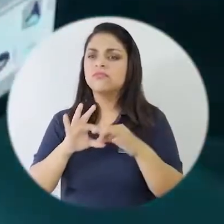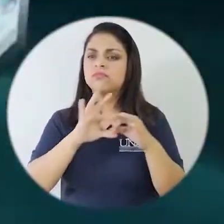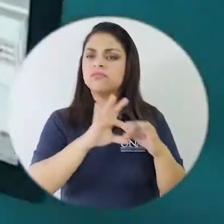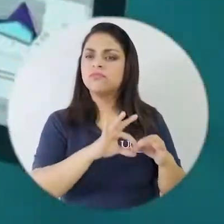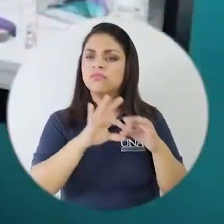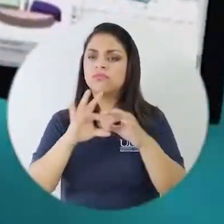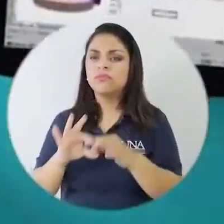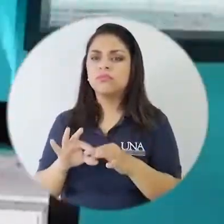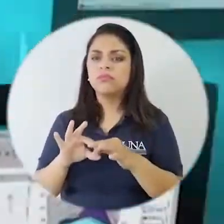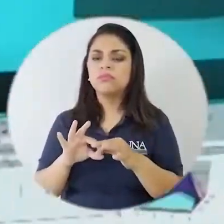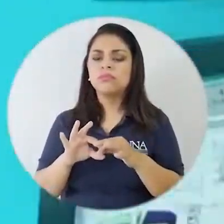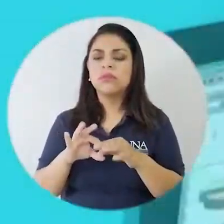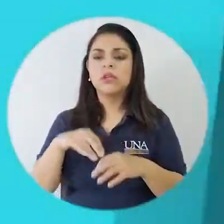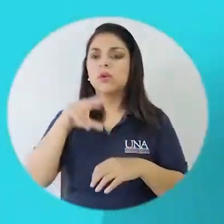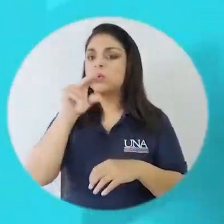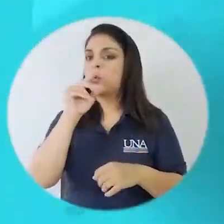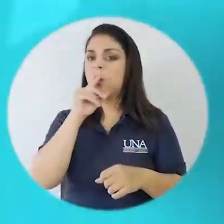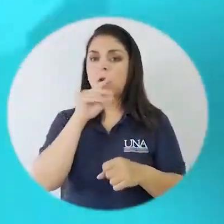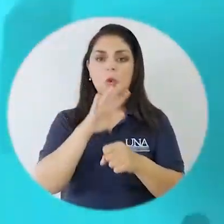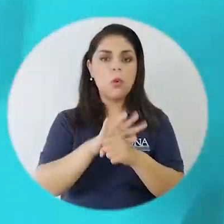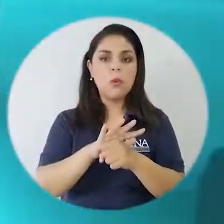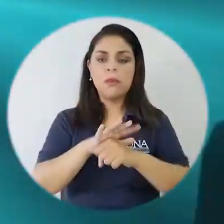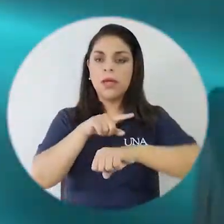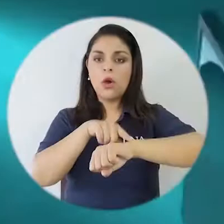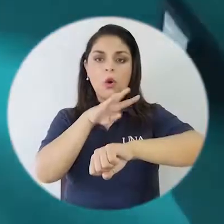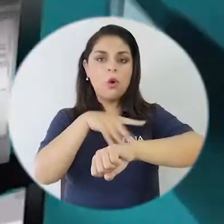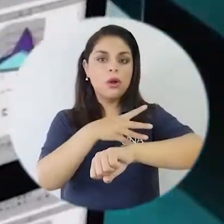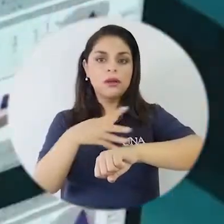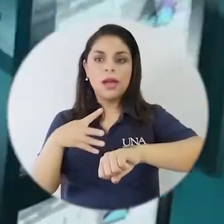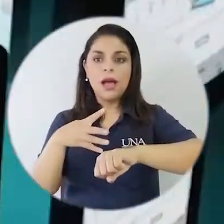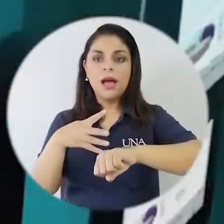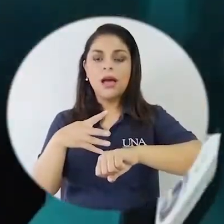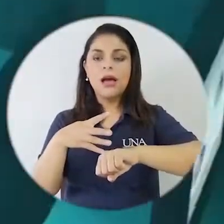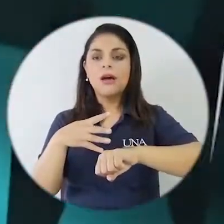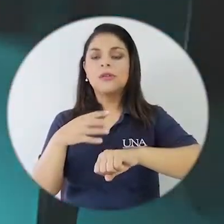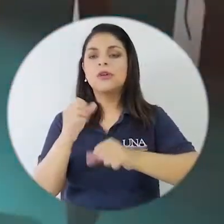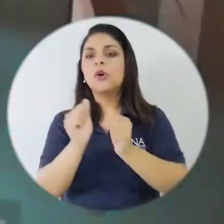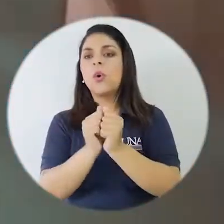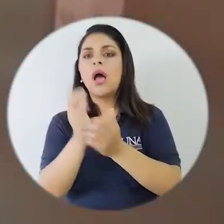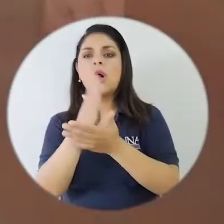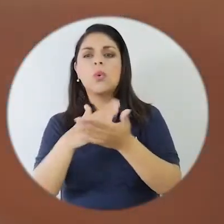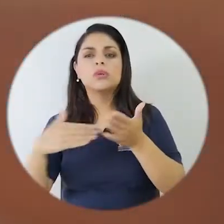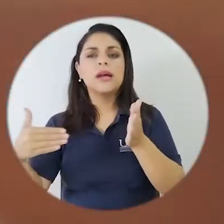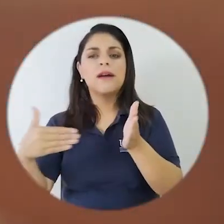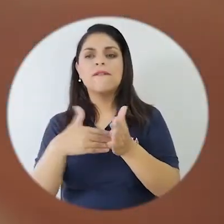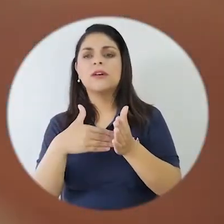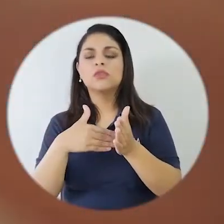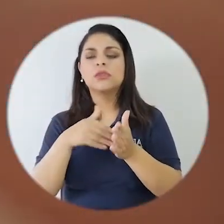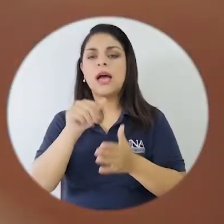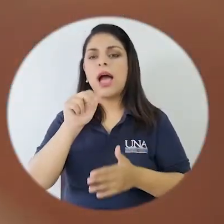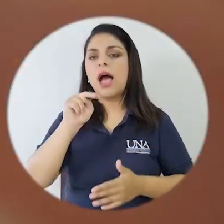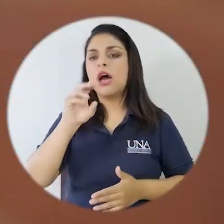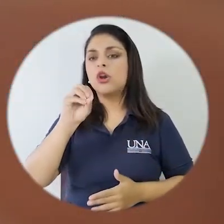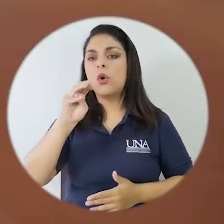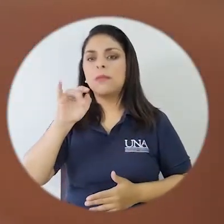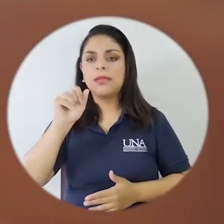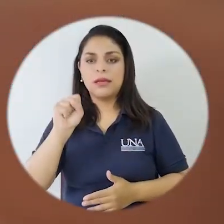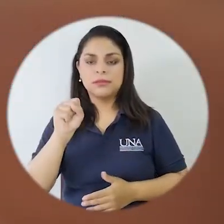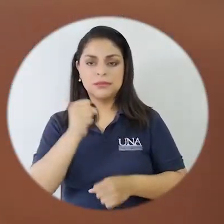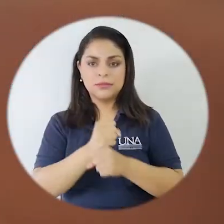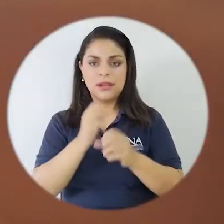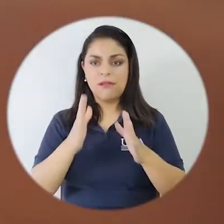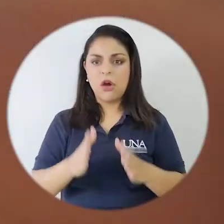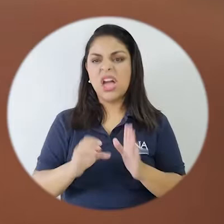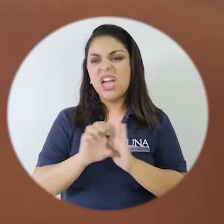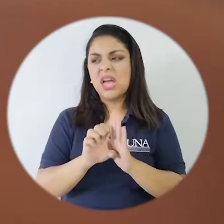entre no cumplimiento de jornada con algunos efectos, por ejemplo, anomia del trabajador, sentirse extrañado de su propio trabajo